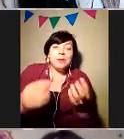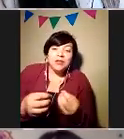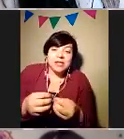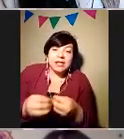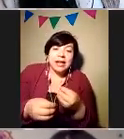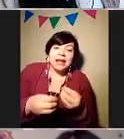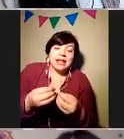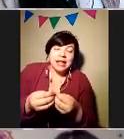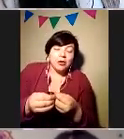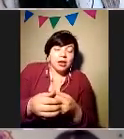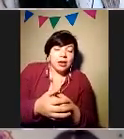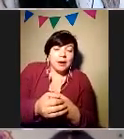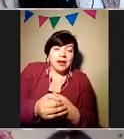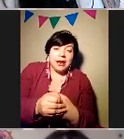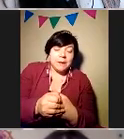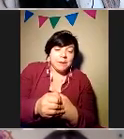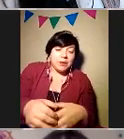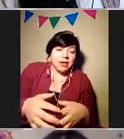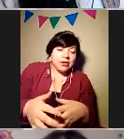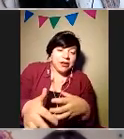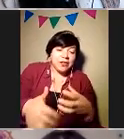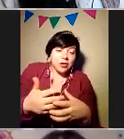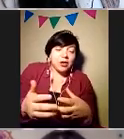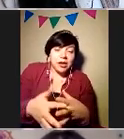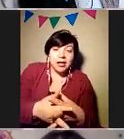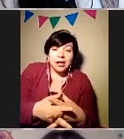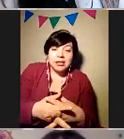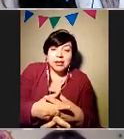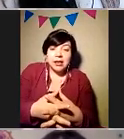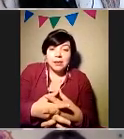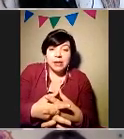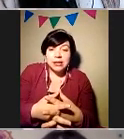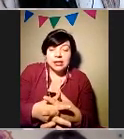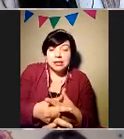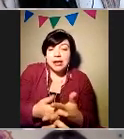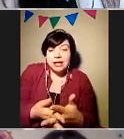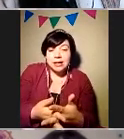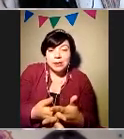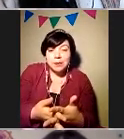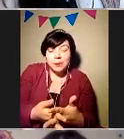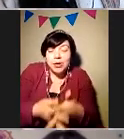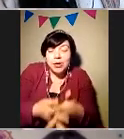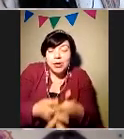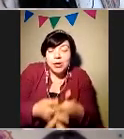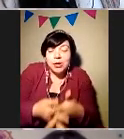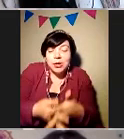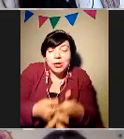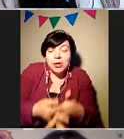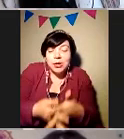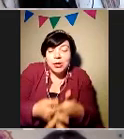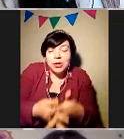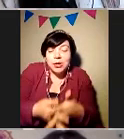asociado. El que la caridad o que estos eventos que realizan las empresas sean